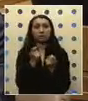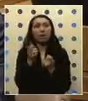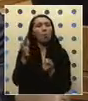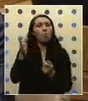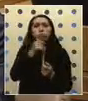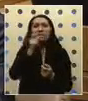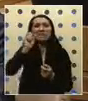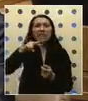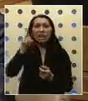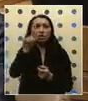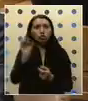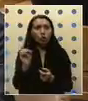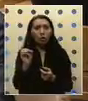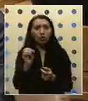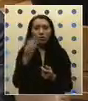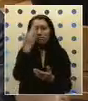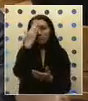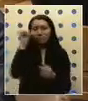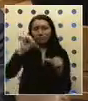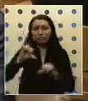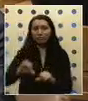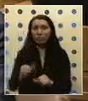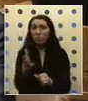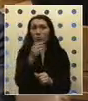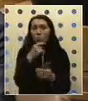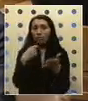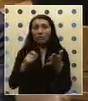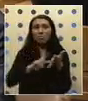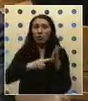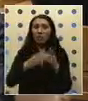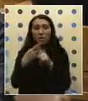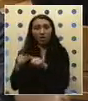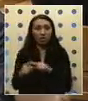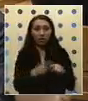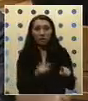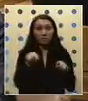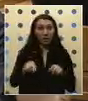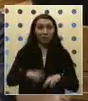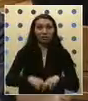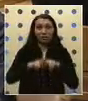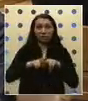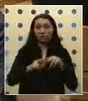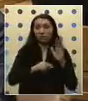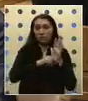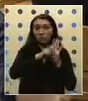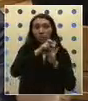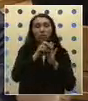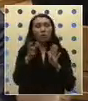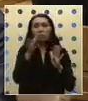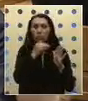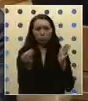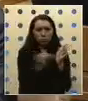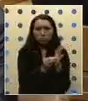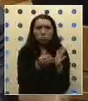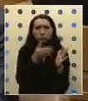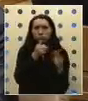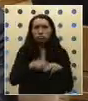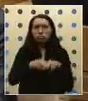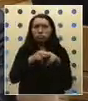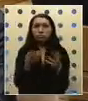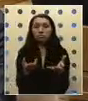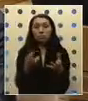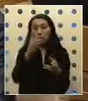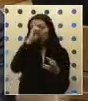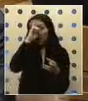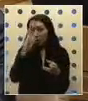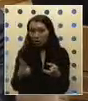censo, porque hubo problemas de distinta naturaleza, no quiero culpar a nadie, pero en este presupuesto no viene la necesidad. Yo admiro mucho y respeto mucho